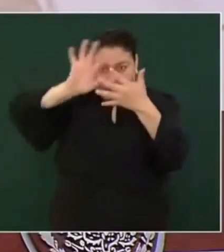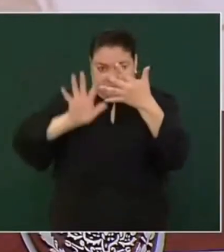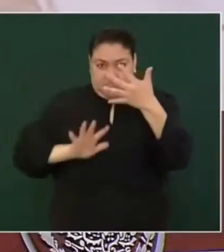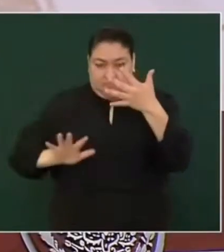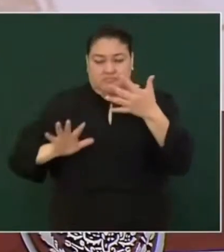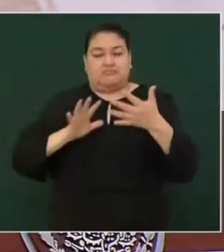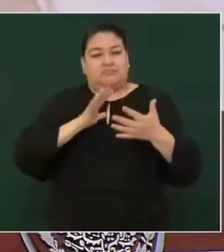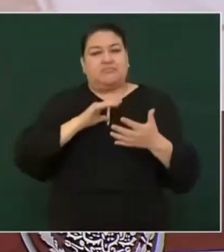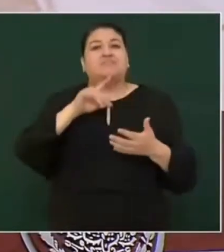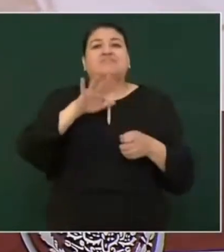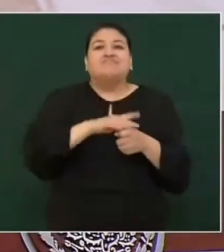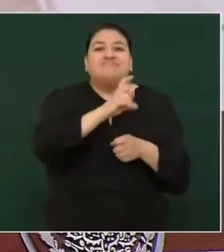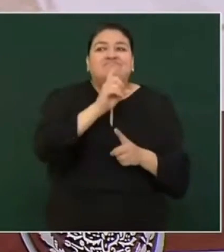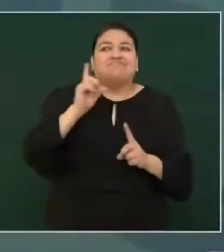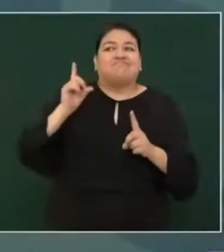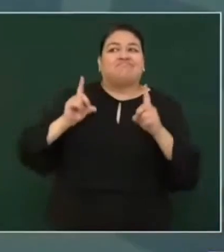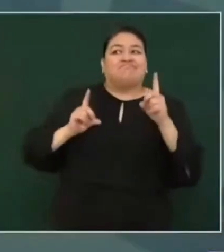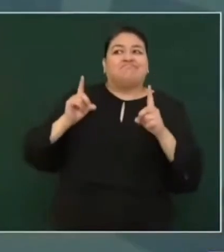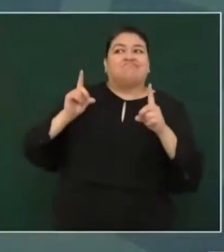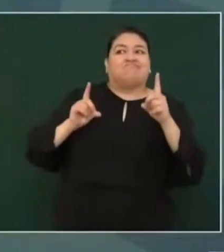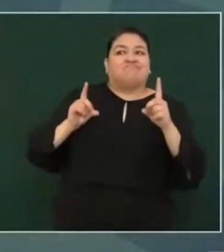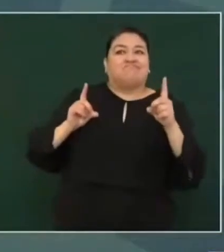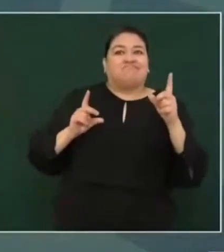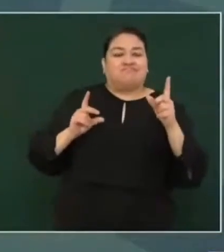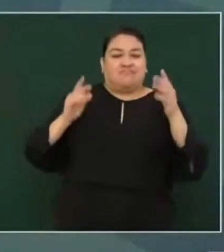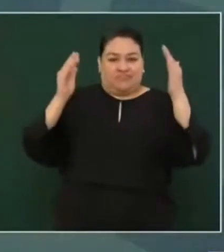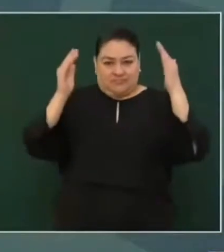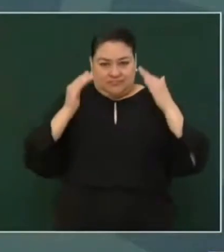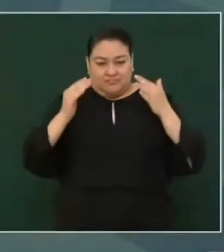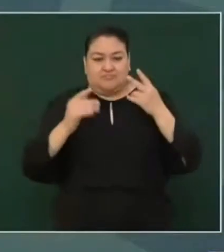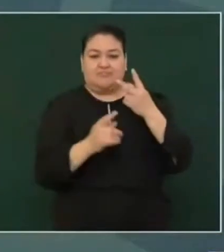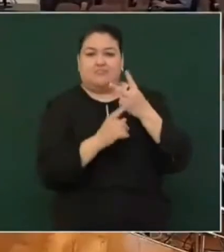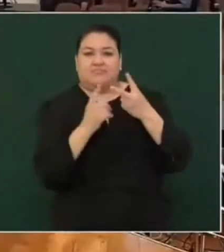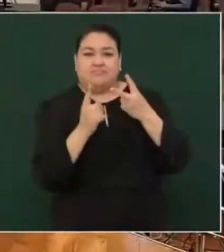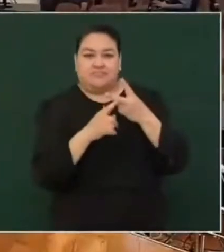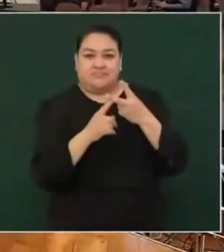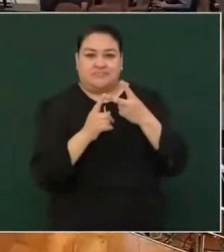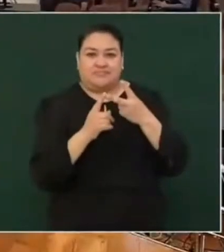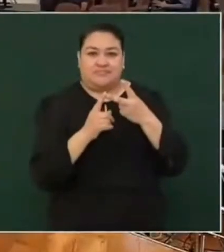Pero hay esa desconfianza. Segundo,